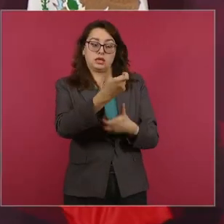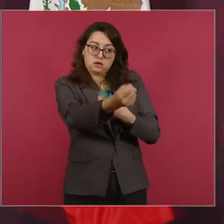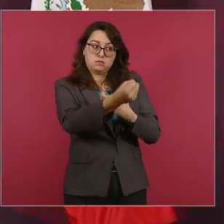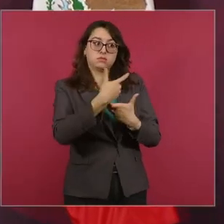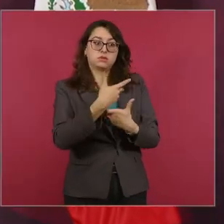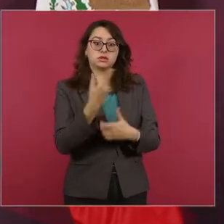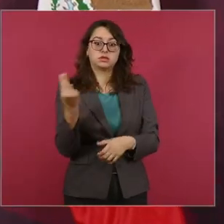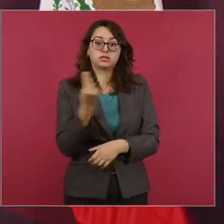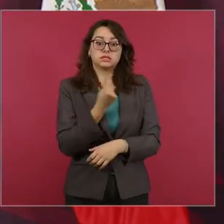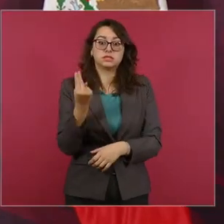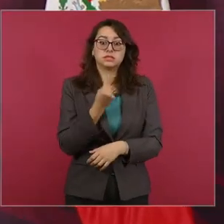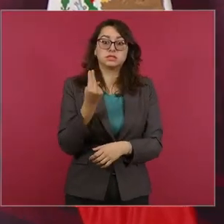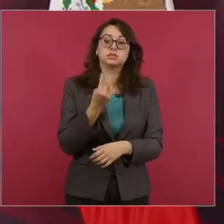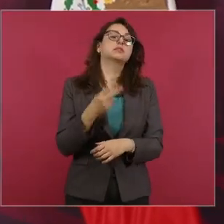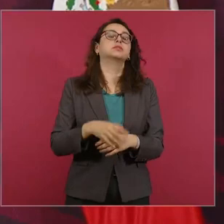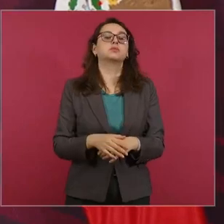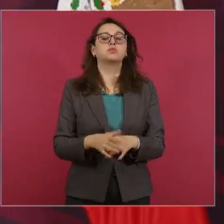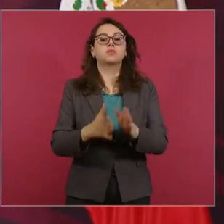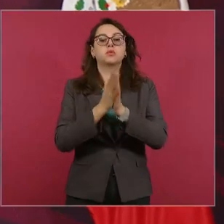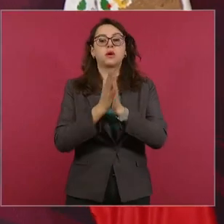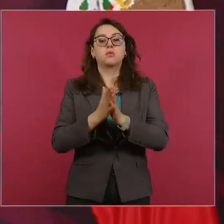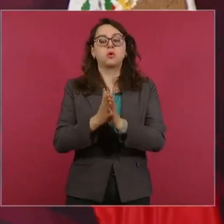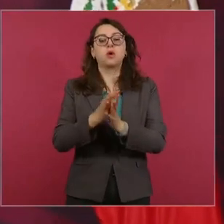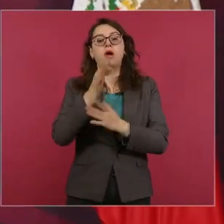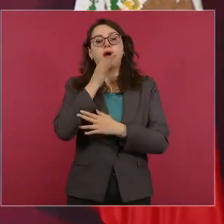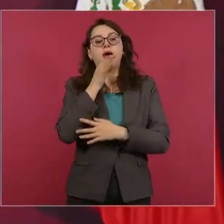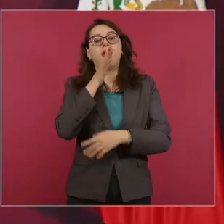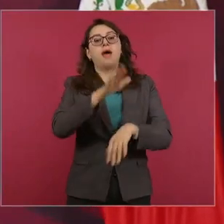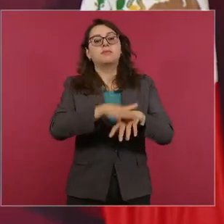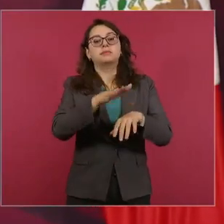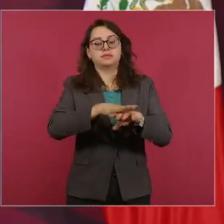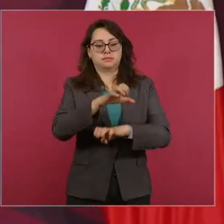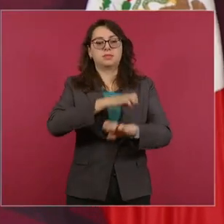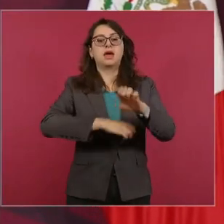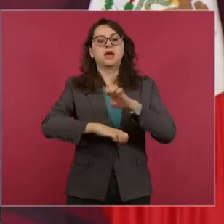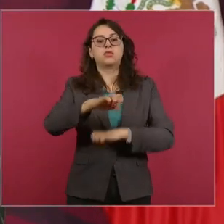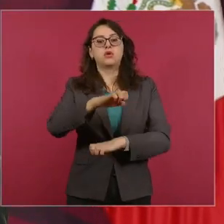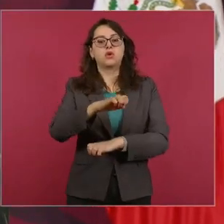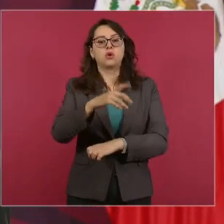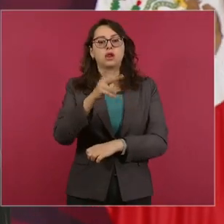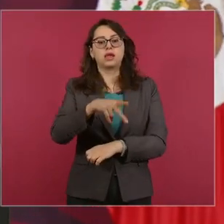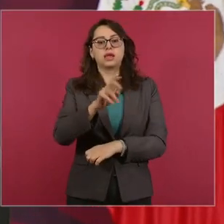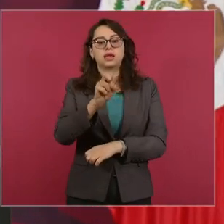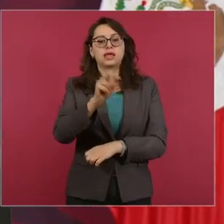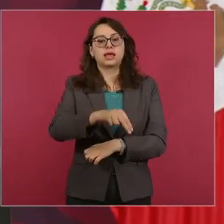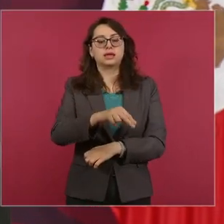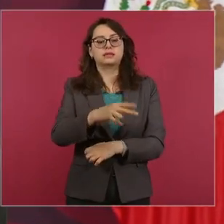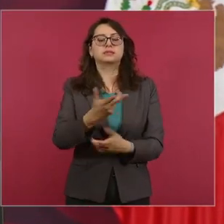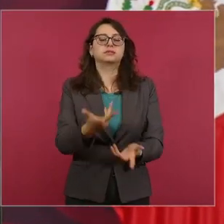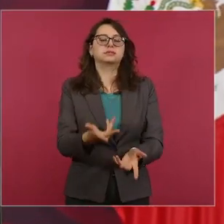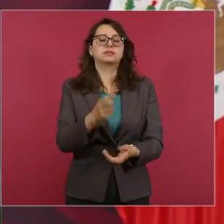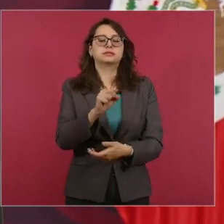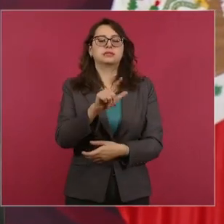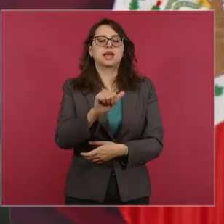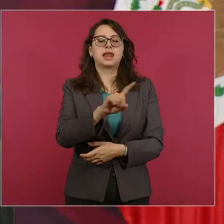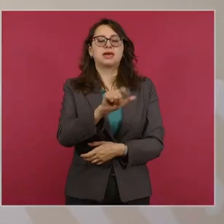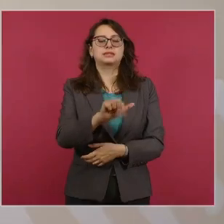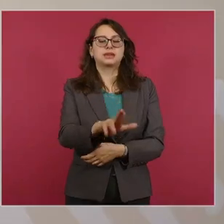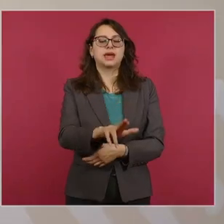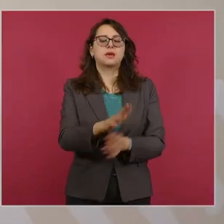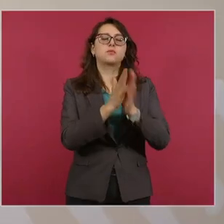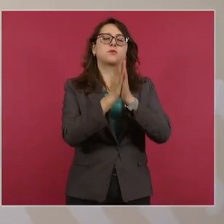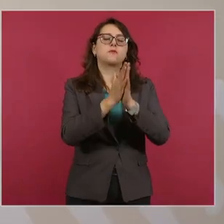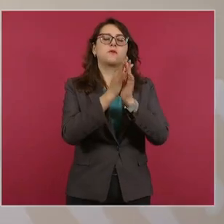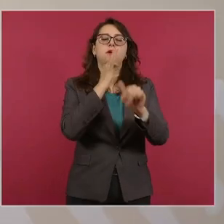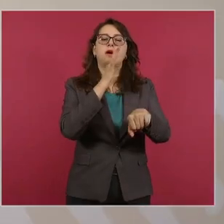a informar a Ken Salazar este o se va a enterar el embajador de Estados Unidos y